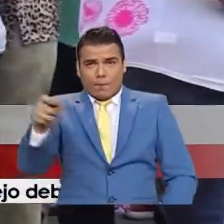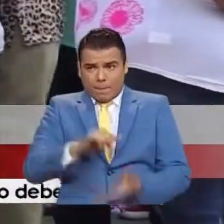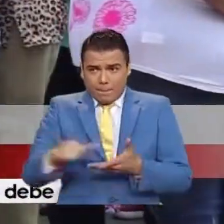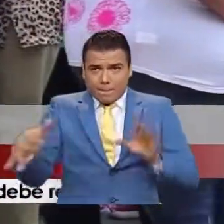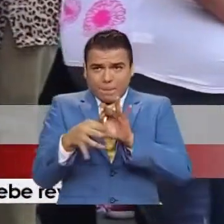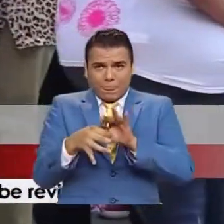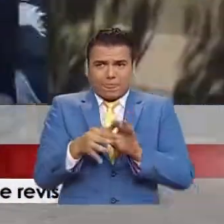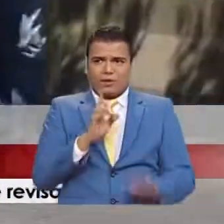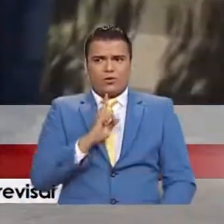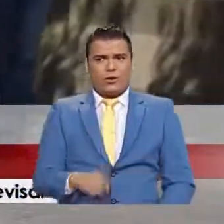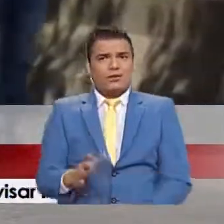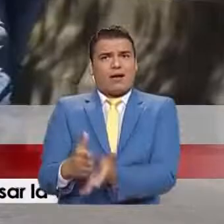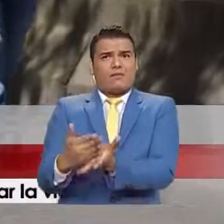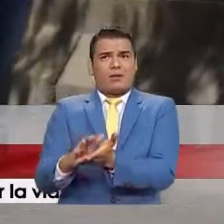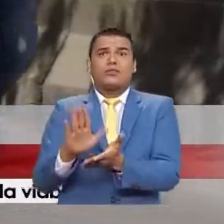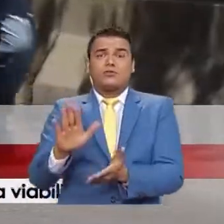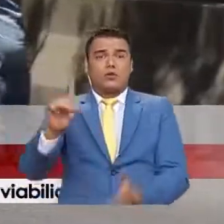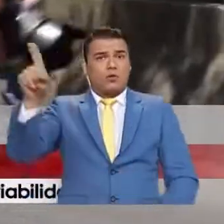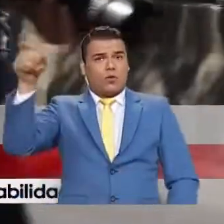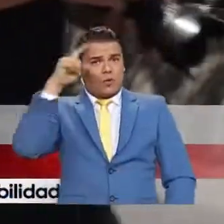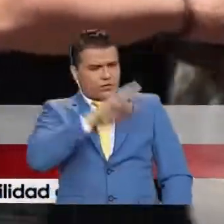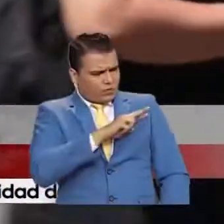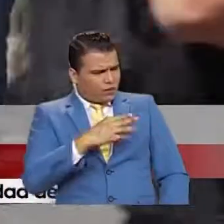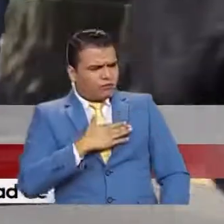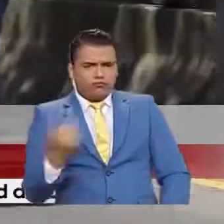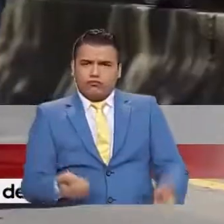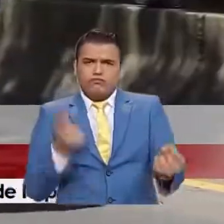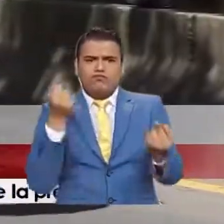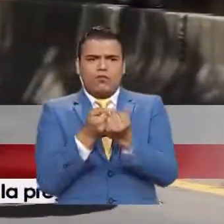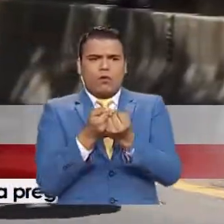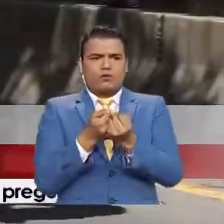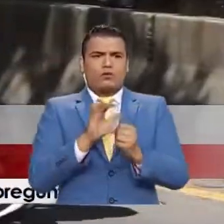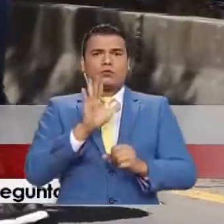del Cauca ha ratificado su apoyo a las comunidades y